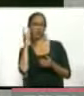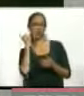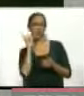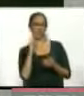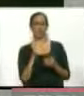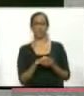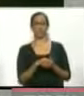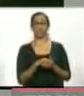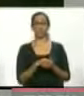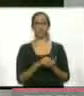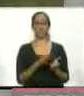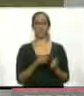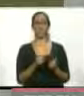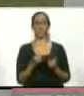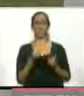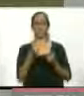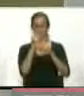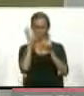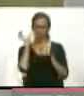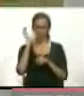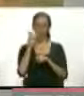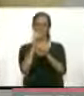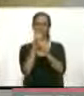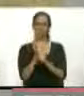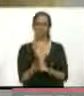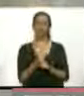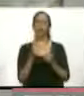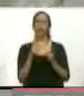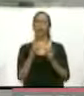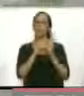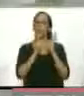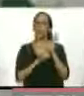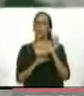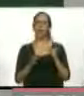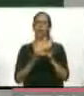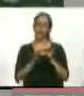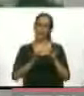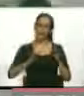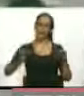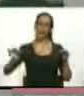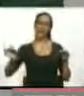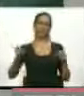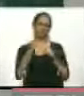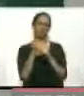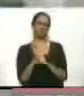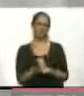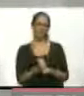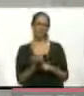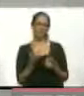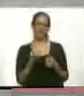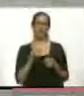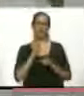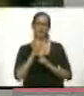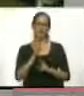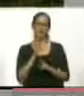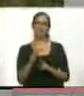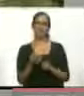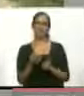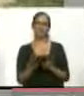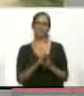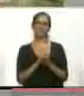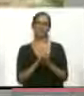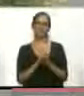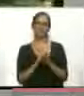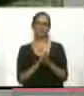lo que todo el país estaba esperando es un programa a largo plazo para todos los venezolanos pero que estamos seguro que hará los resultados requeridos para la